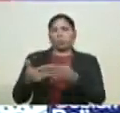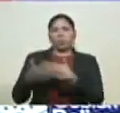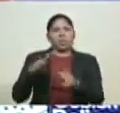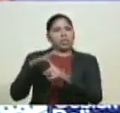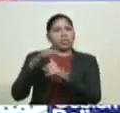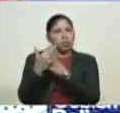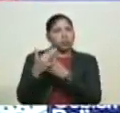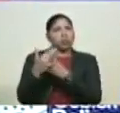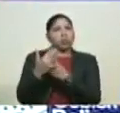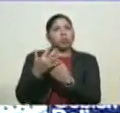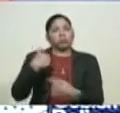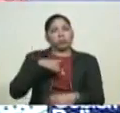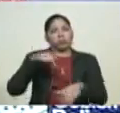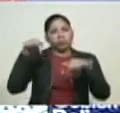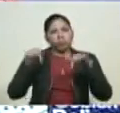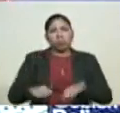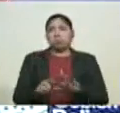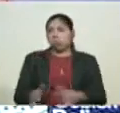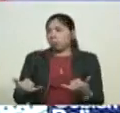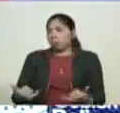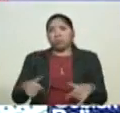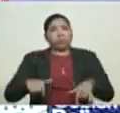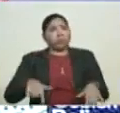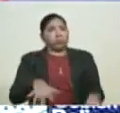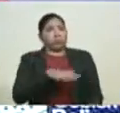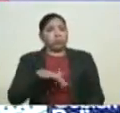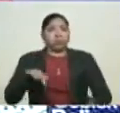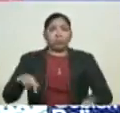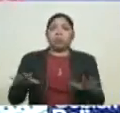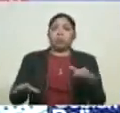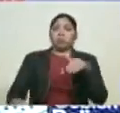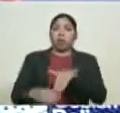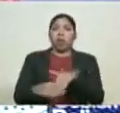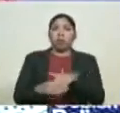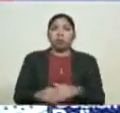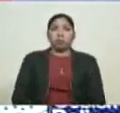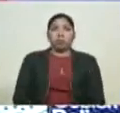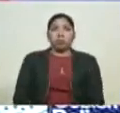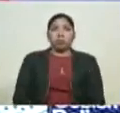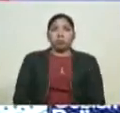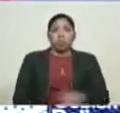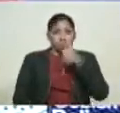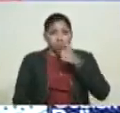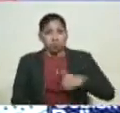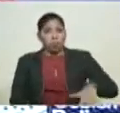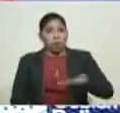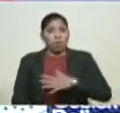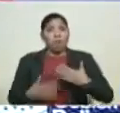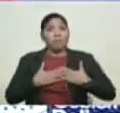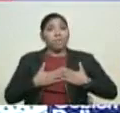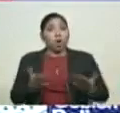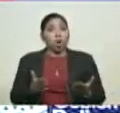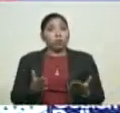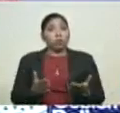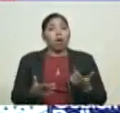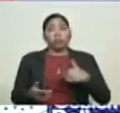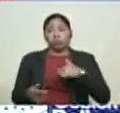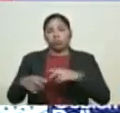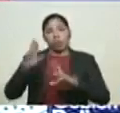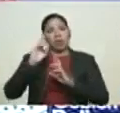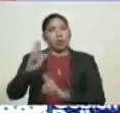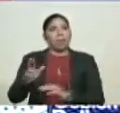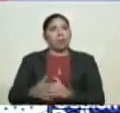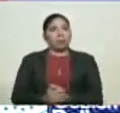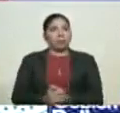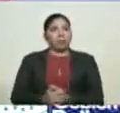aquí estamos, en elecciones. Esperemos que el pueblo se manifieste y la voluntad del pueblo venezolano la haremos respetar